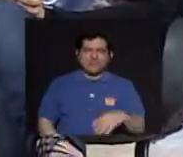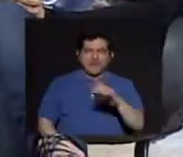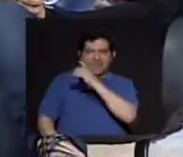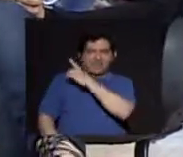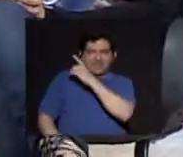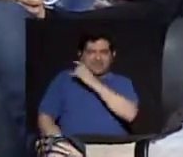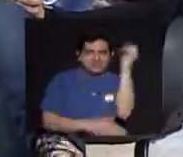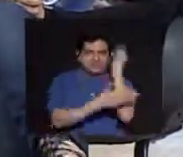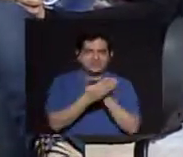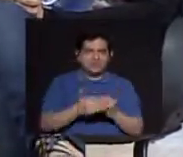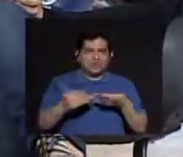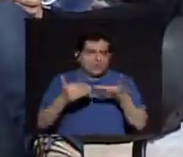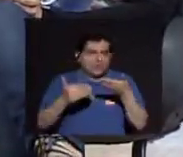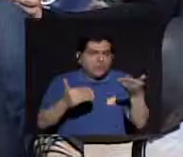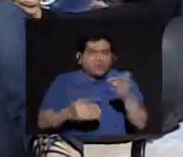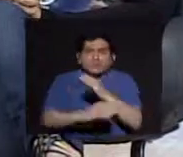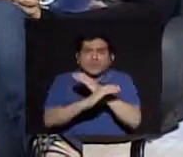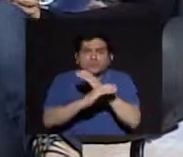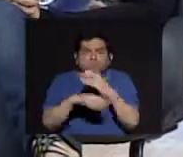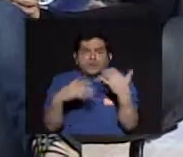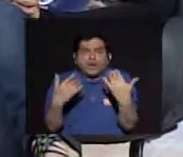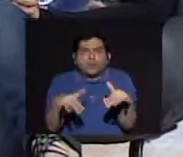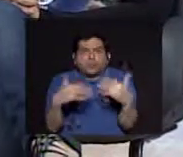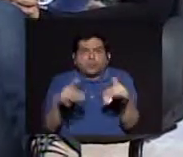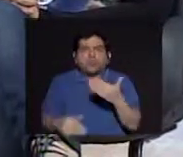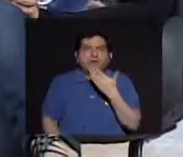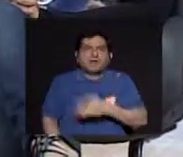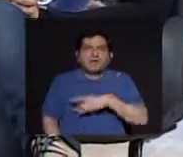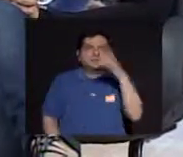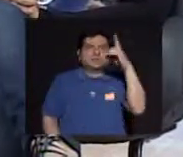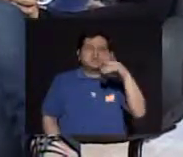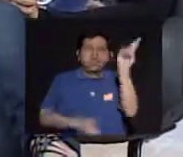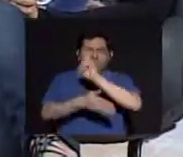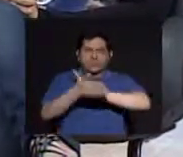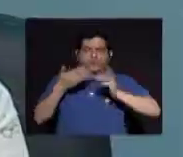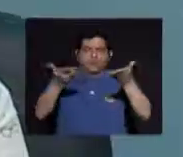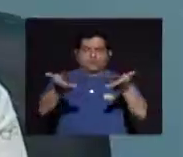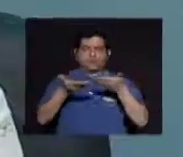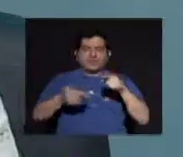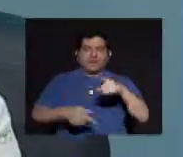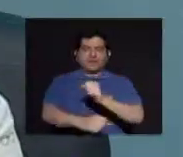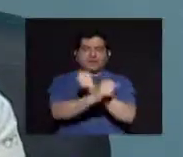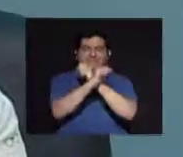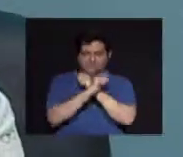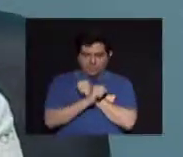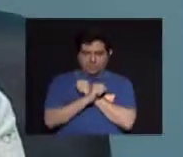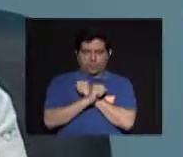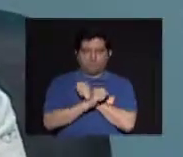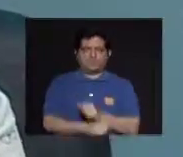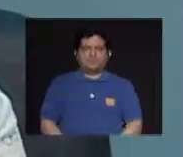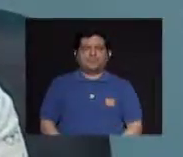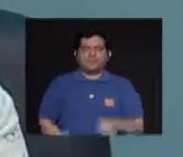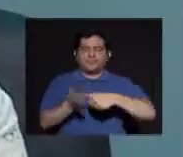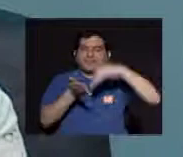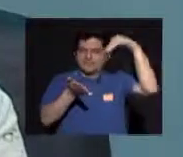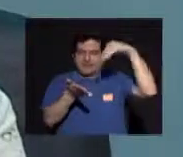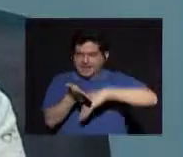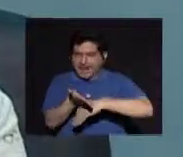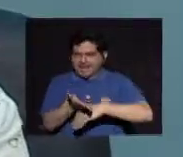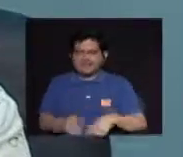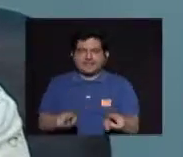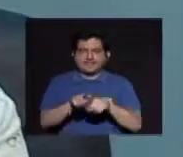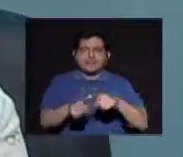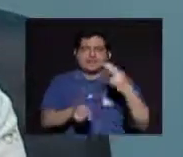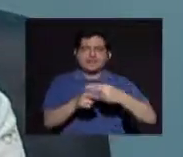justamente la dirección de arte, cuidar cada cosita es otro... Sí, y gracias a Dios, la universidad nos daba ese seguro, digamos, nos